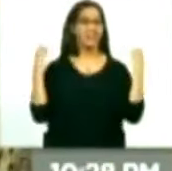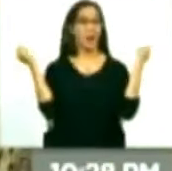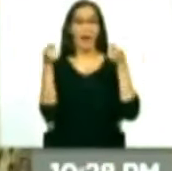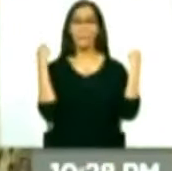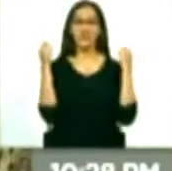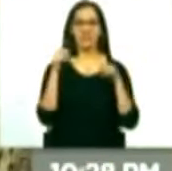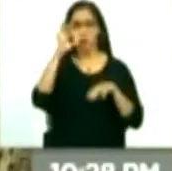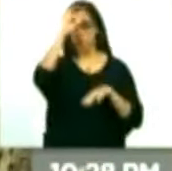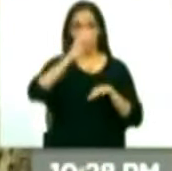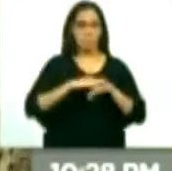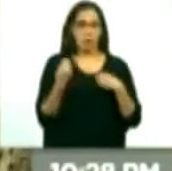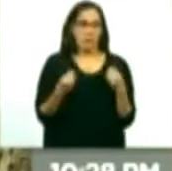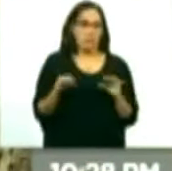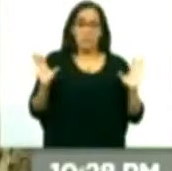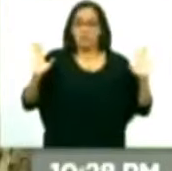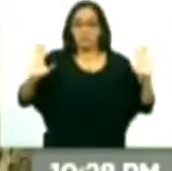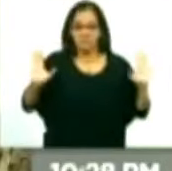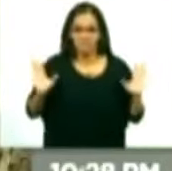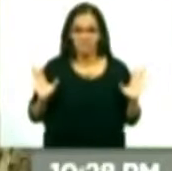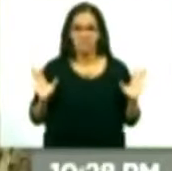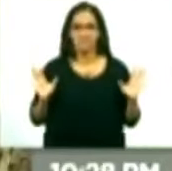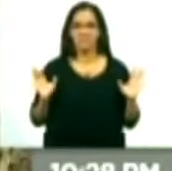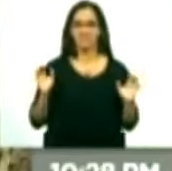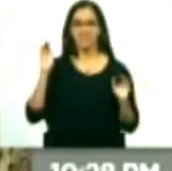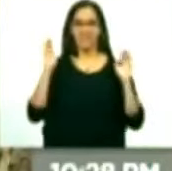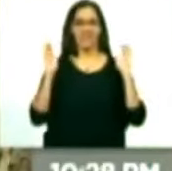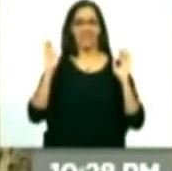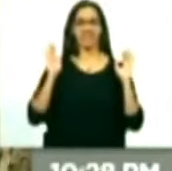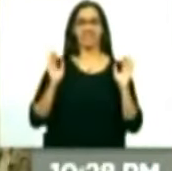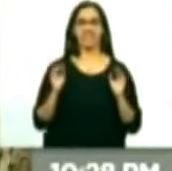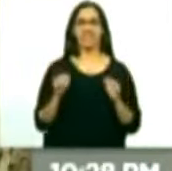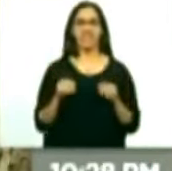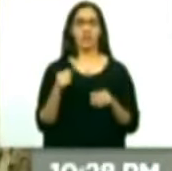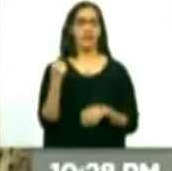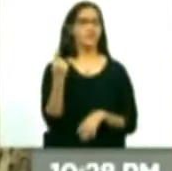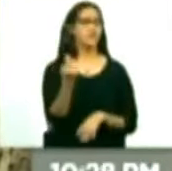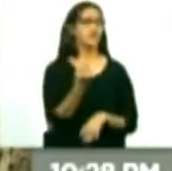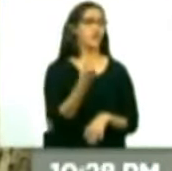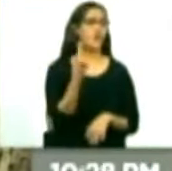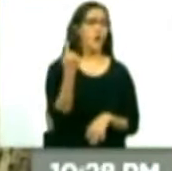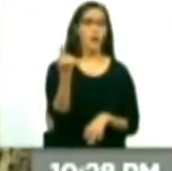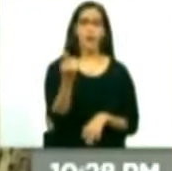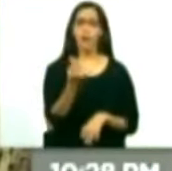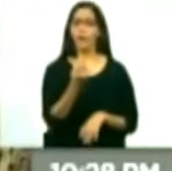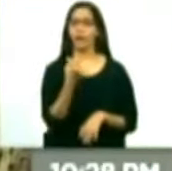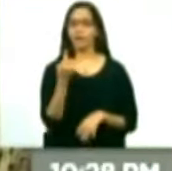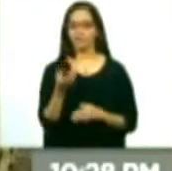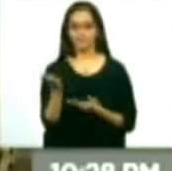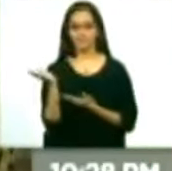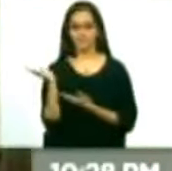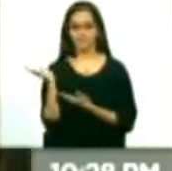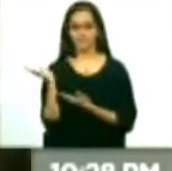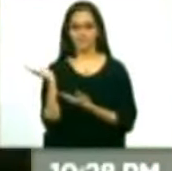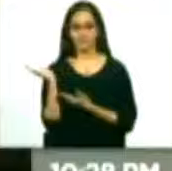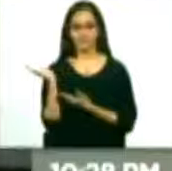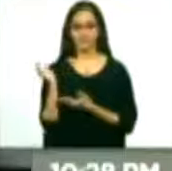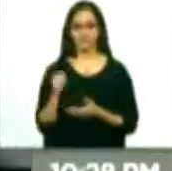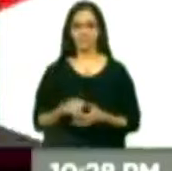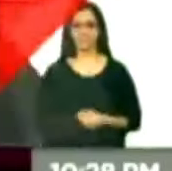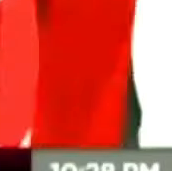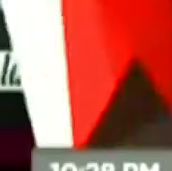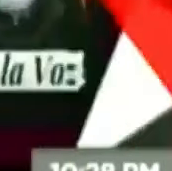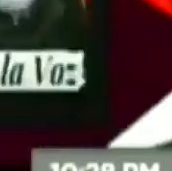sabemos para qué, pero anda en campaña. En una soledad, pero qué soledad. Mándelo.